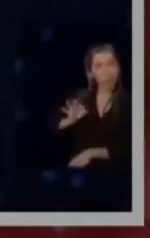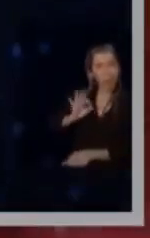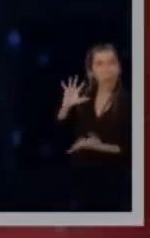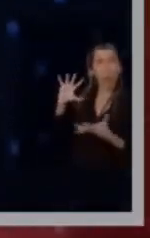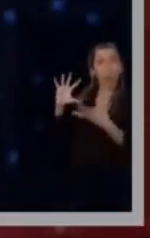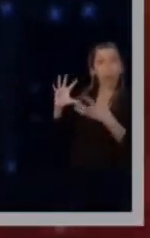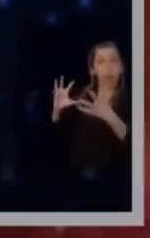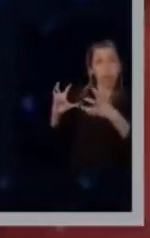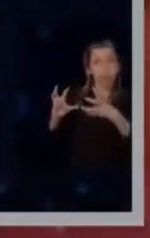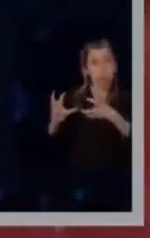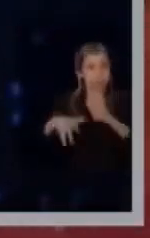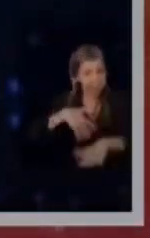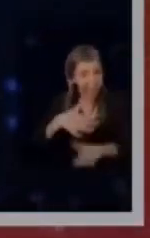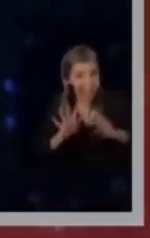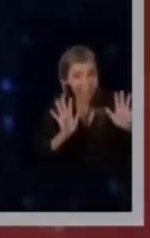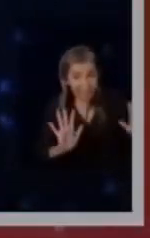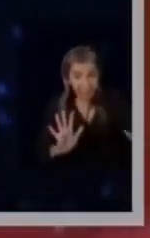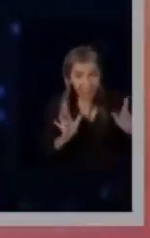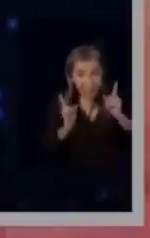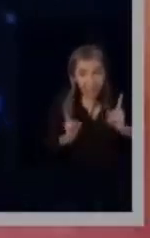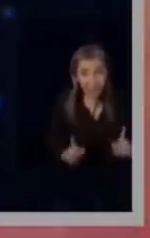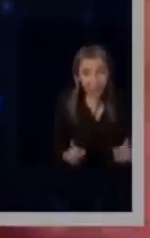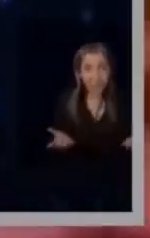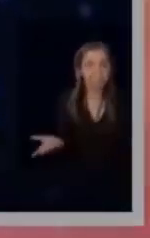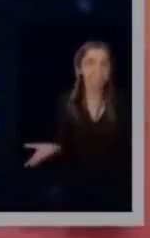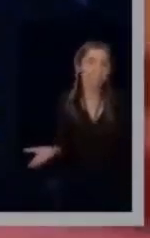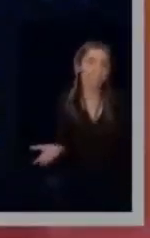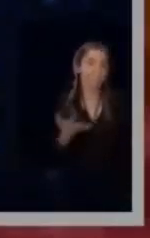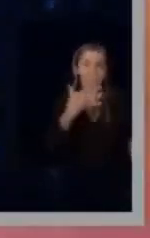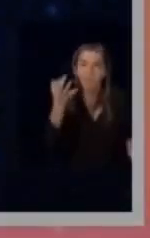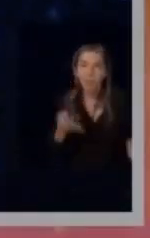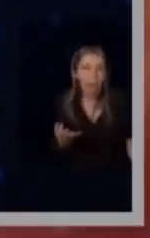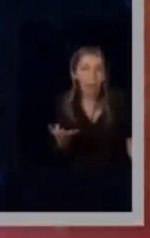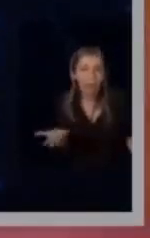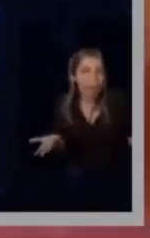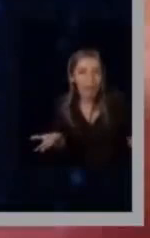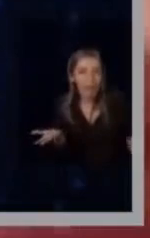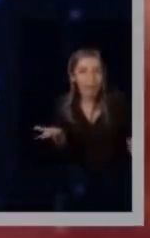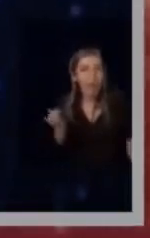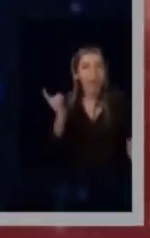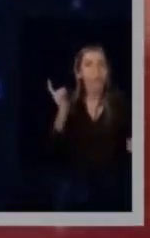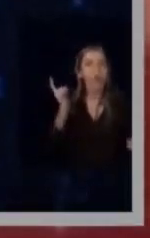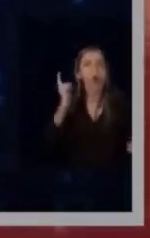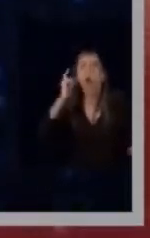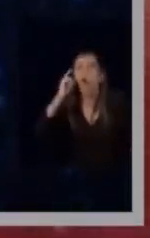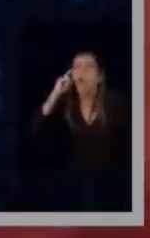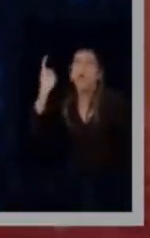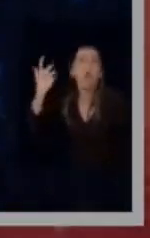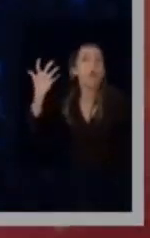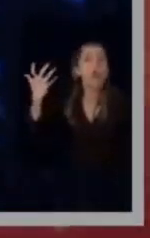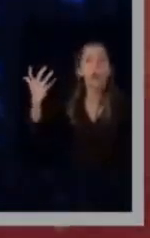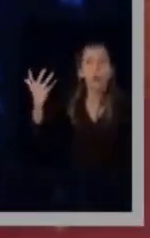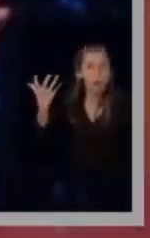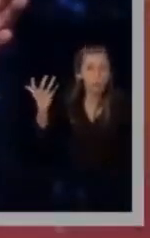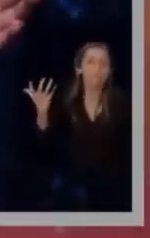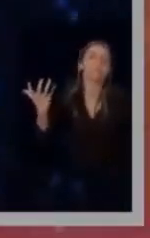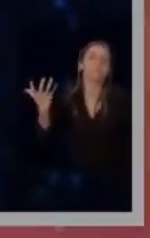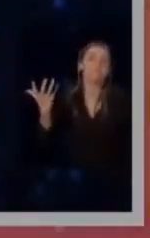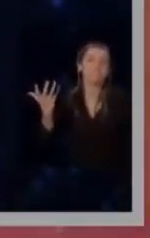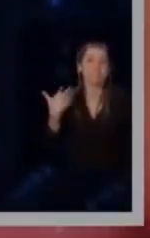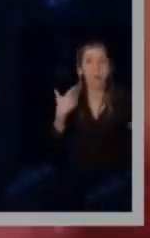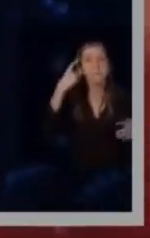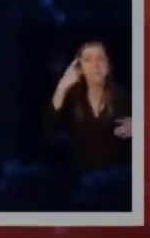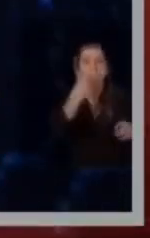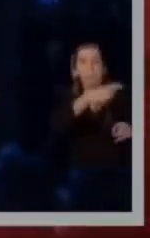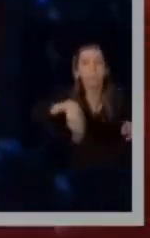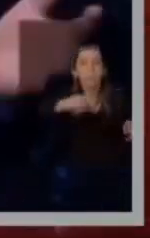los mismos puestos que los hombres, así porque sí, profundizó sobre ese tema también, profundizó sobre el Papa Francisco y ahí